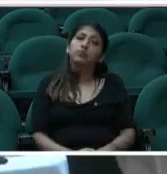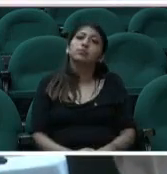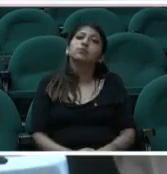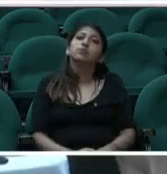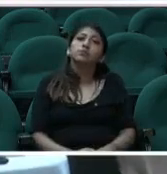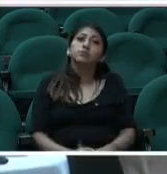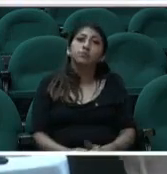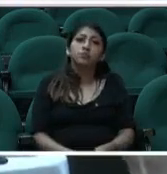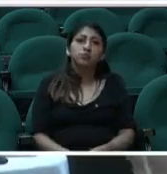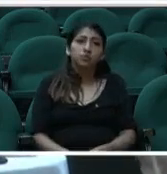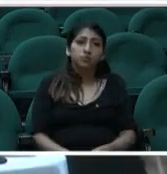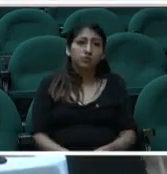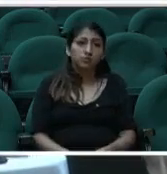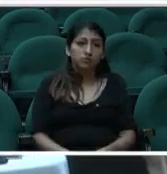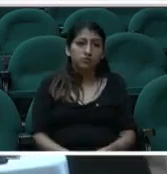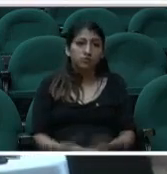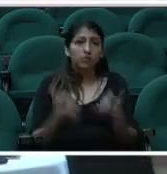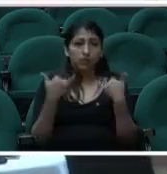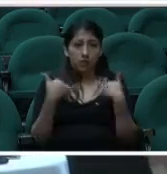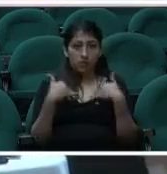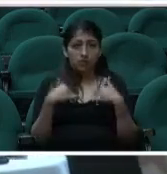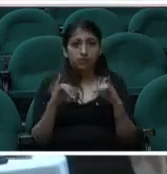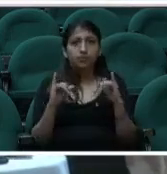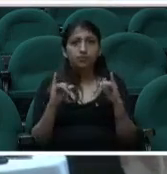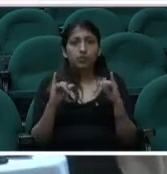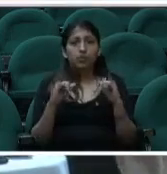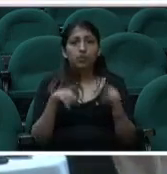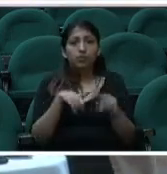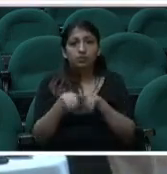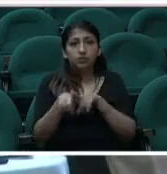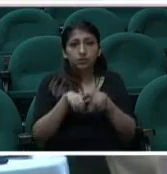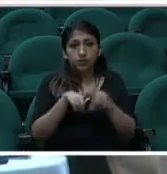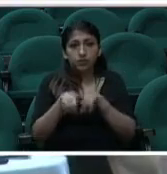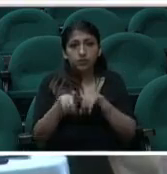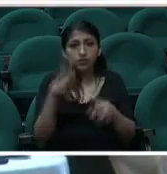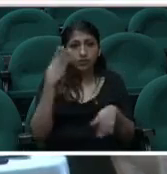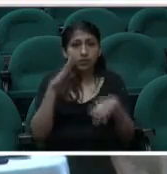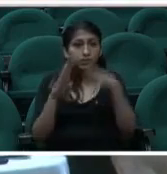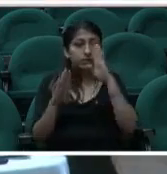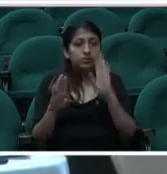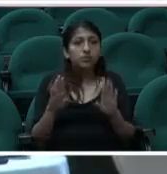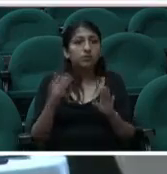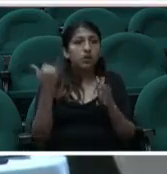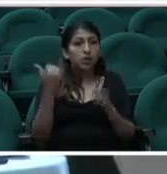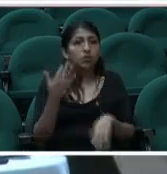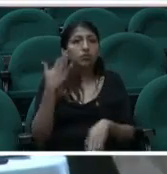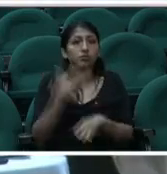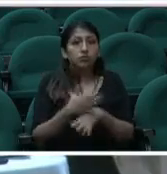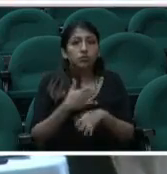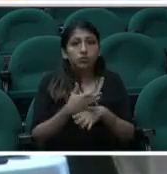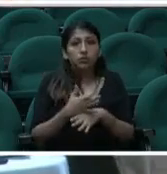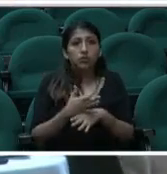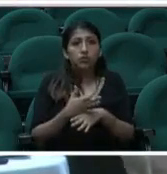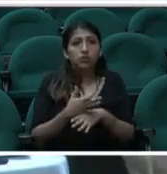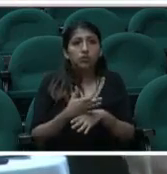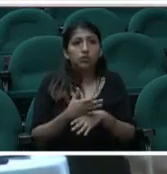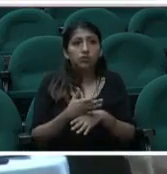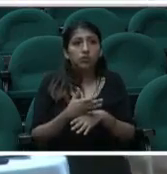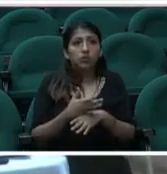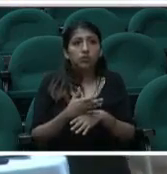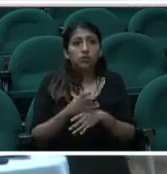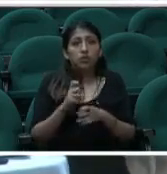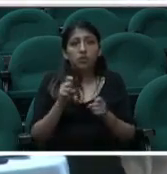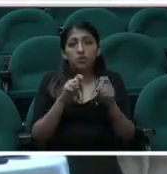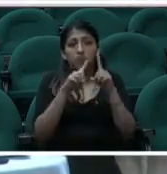muchas gracias al candidato continuamos en esta en este debate frente a frente ahora es el tiempo de la